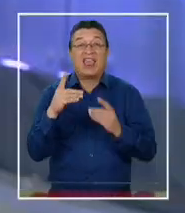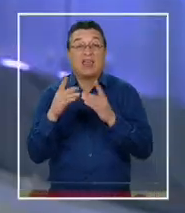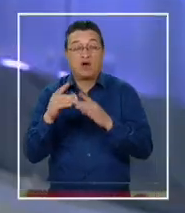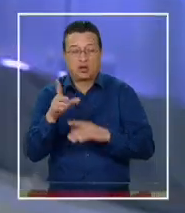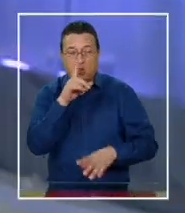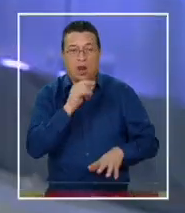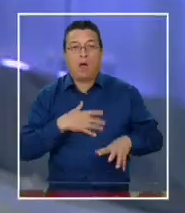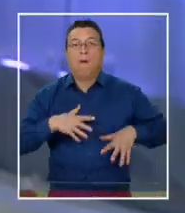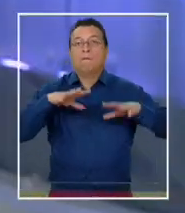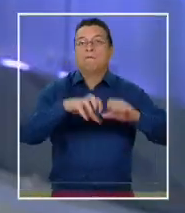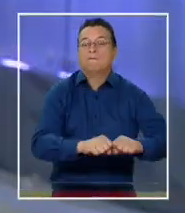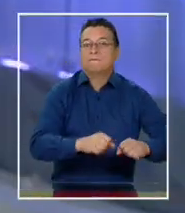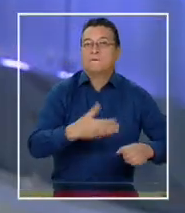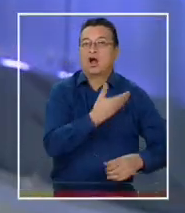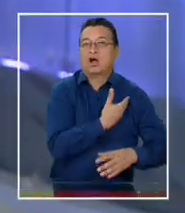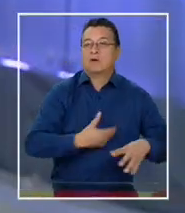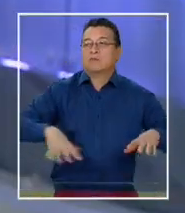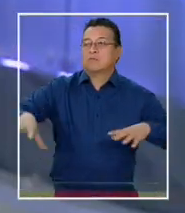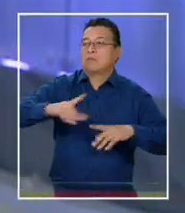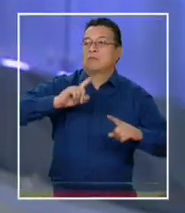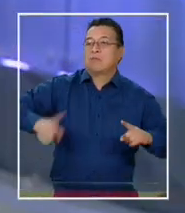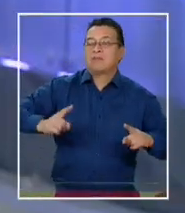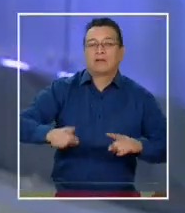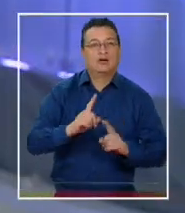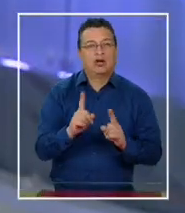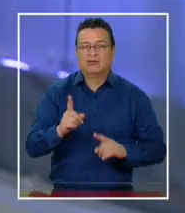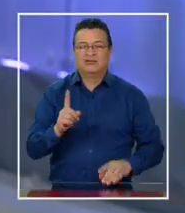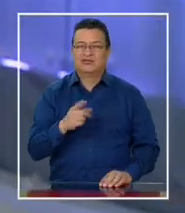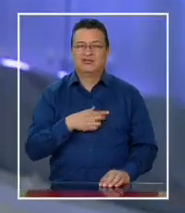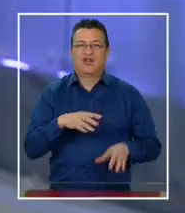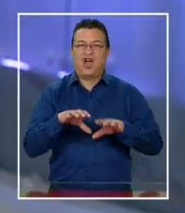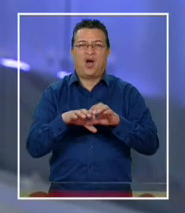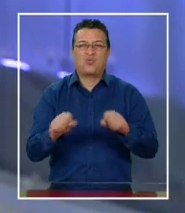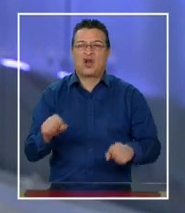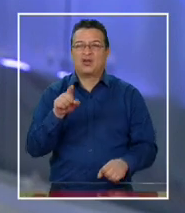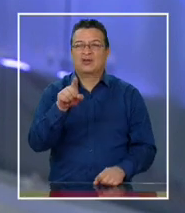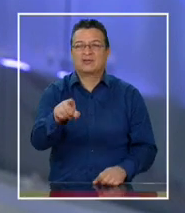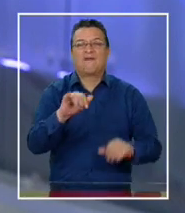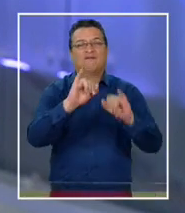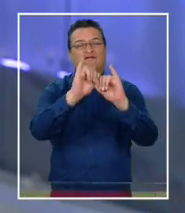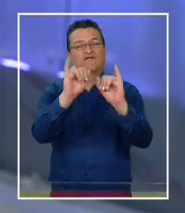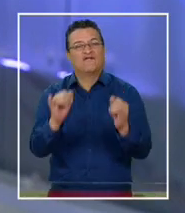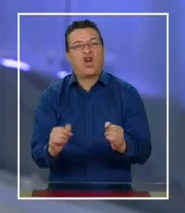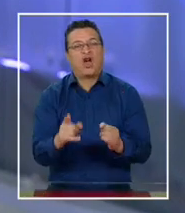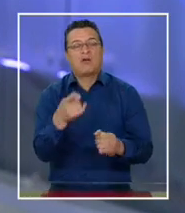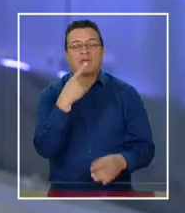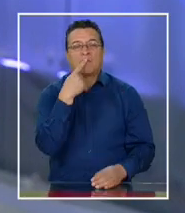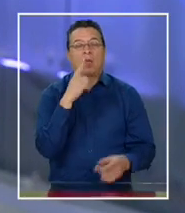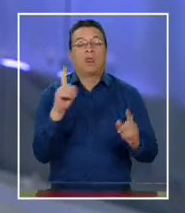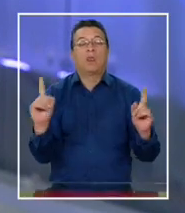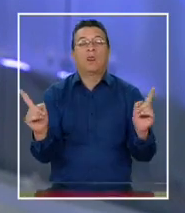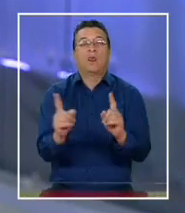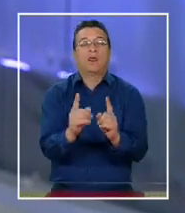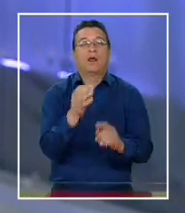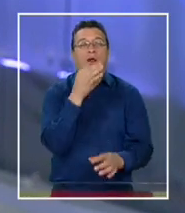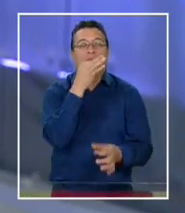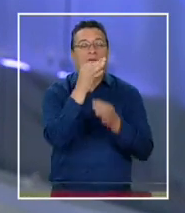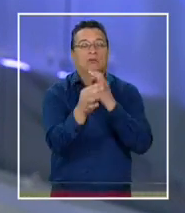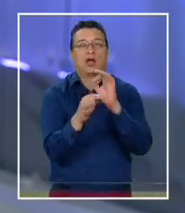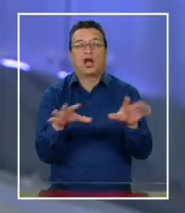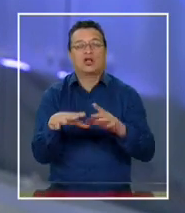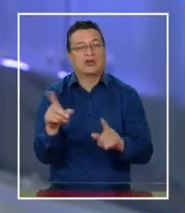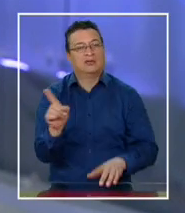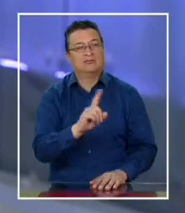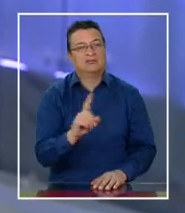No es que me molesta sino que no comparto Esa esa forma digamos de simplificar y banalizar las cosas